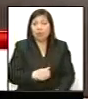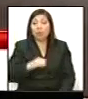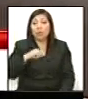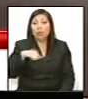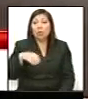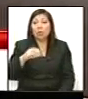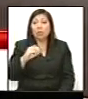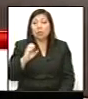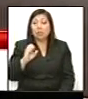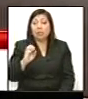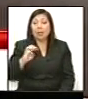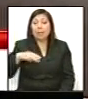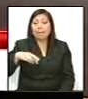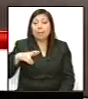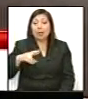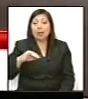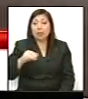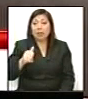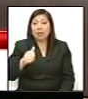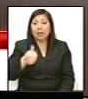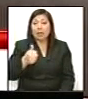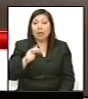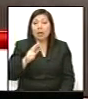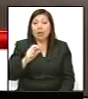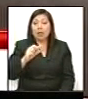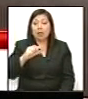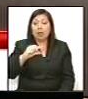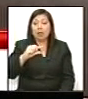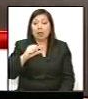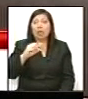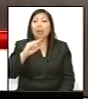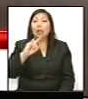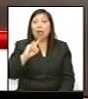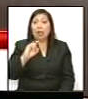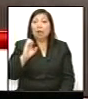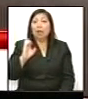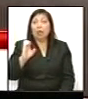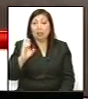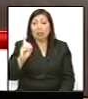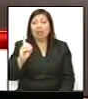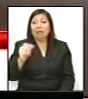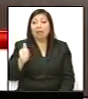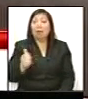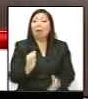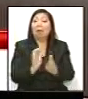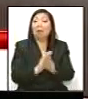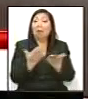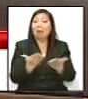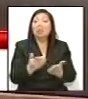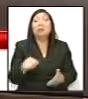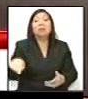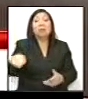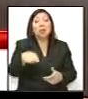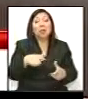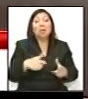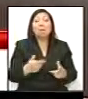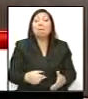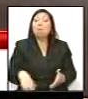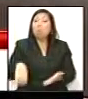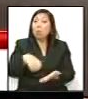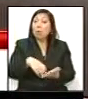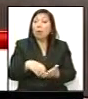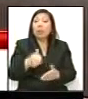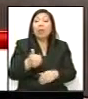Departamento de Ayacucho. Presidente, permítame un paréntesis para felicitar al pueblo de Fuerabamba, al pueblo